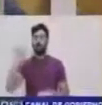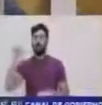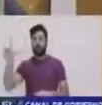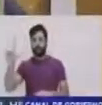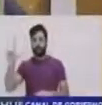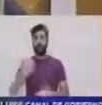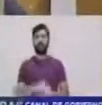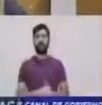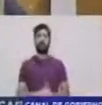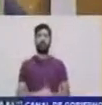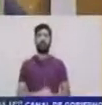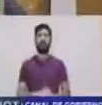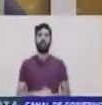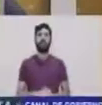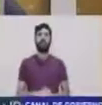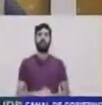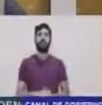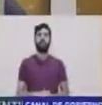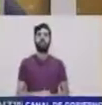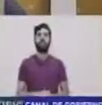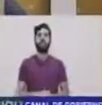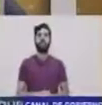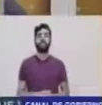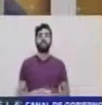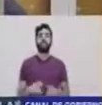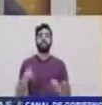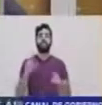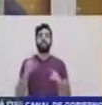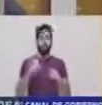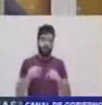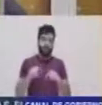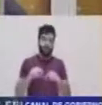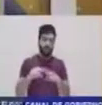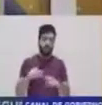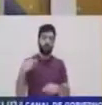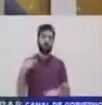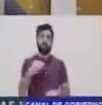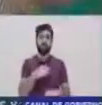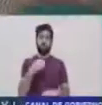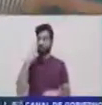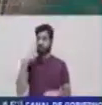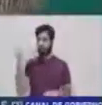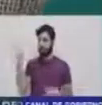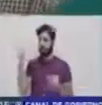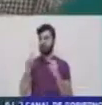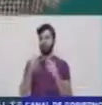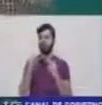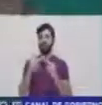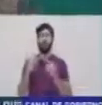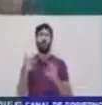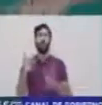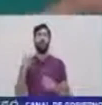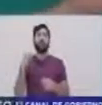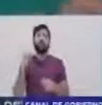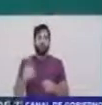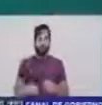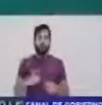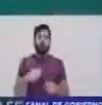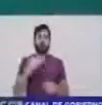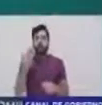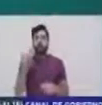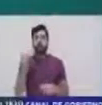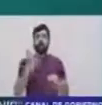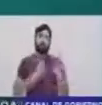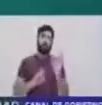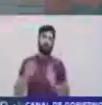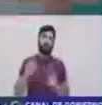la arista del cuadrado, dependiendo de lo que conozcamos de ese cuadrado, pues así puede ser fácil o un poco